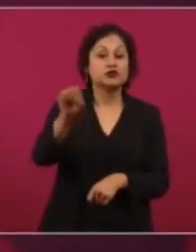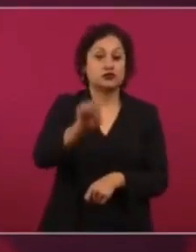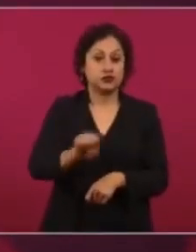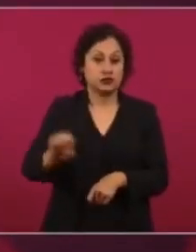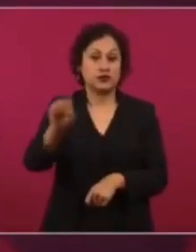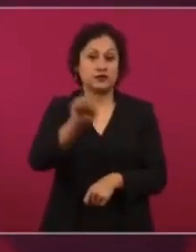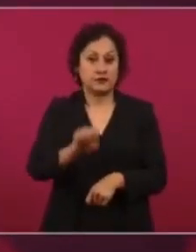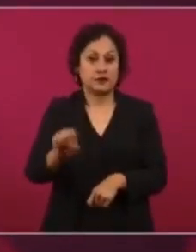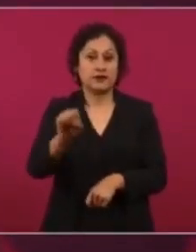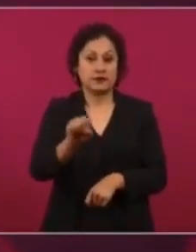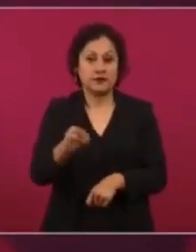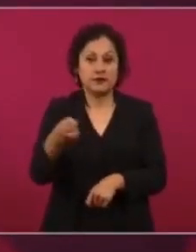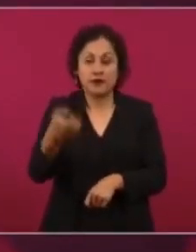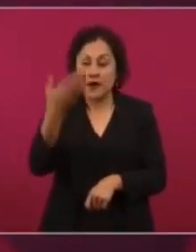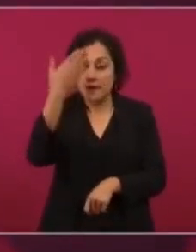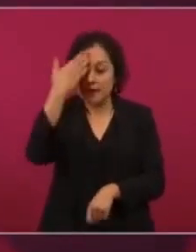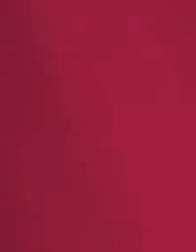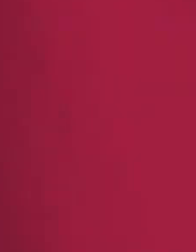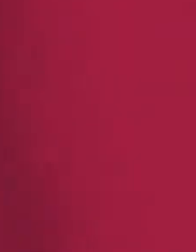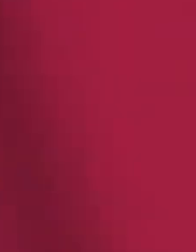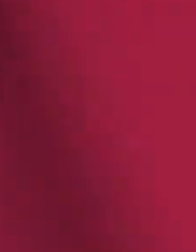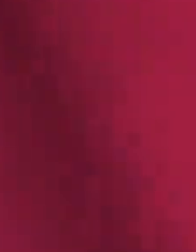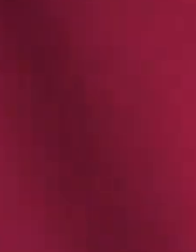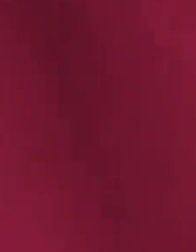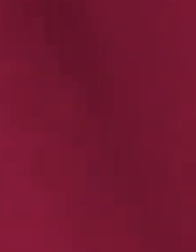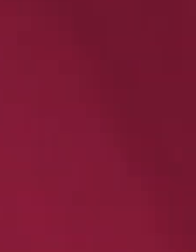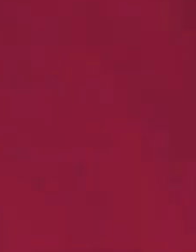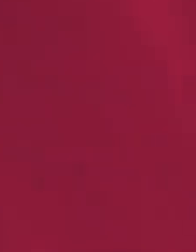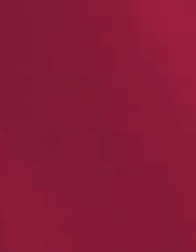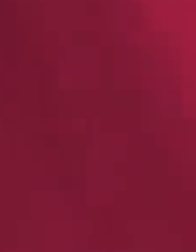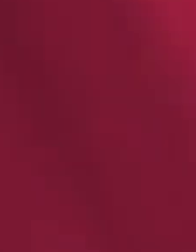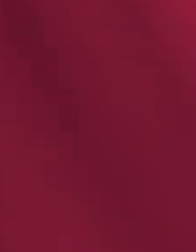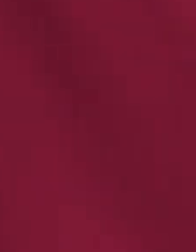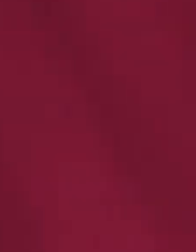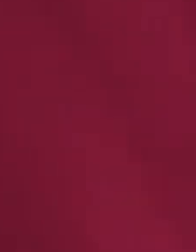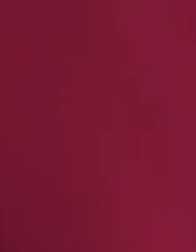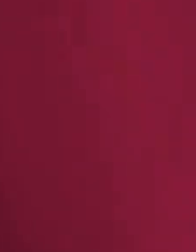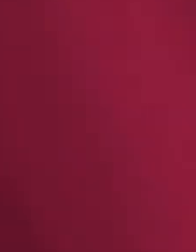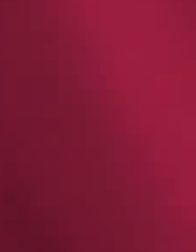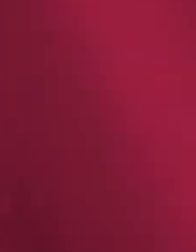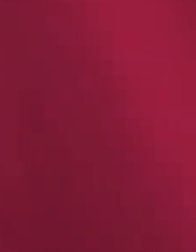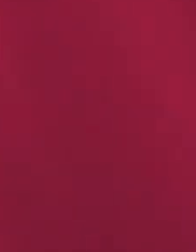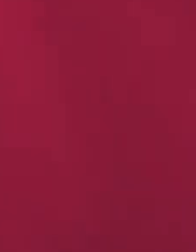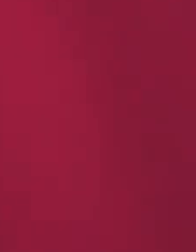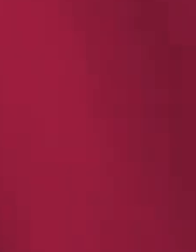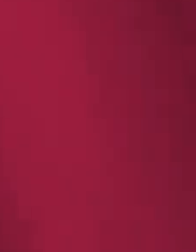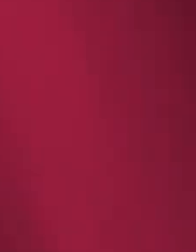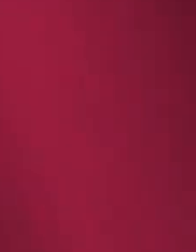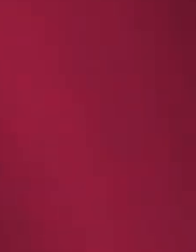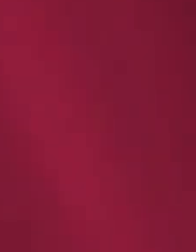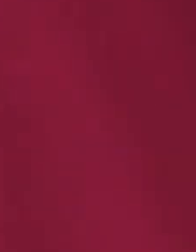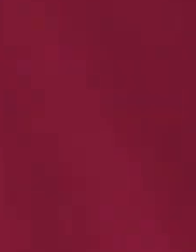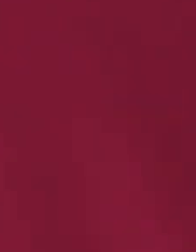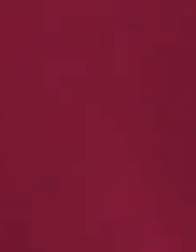Esa gran decisión que tomó el general Cárdenas. Gobierno de México.